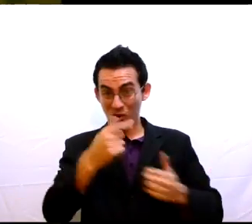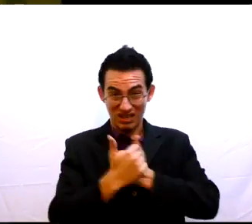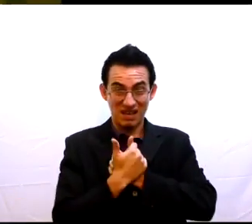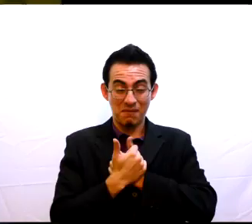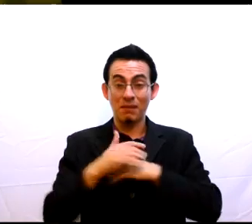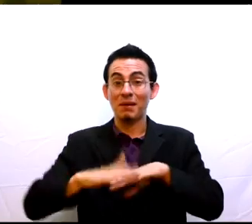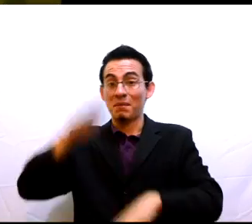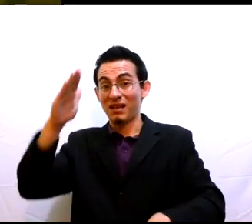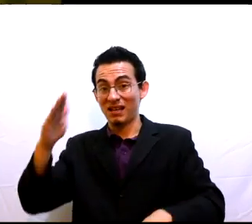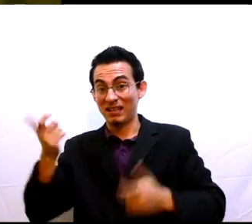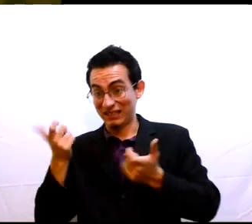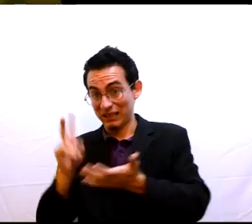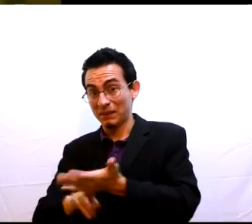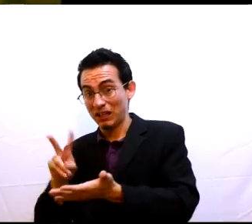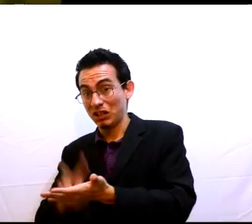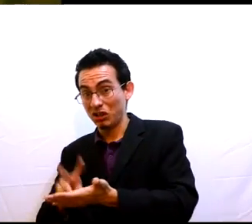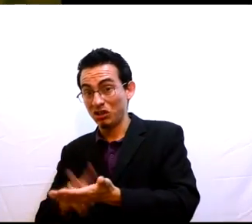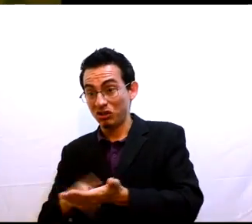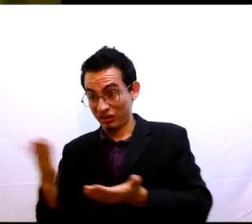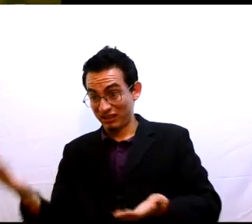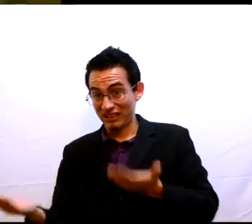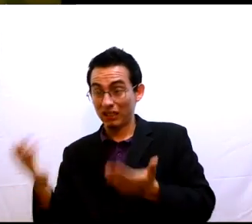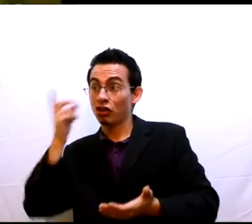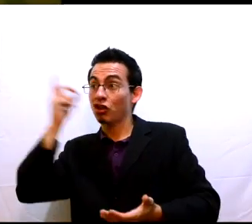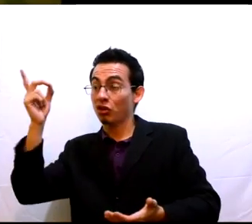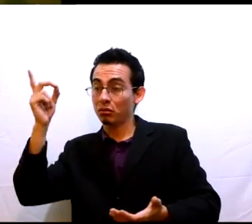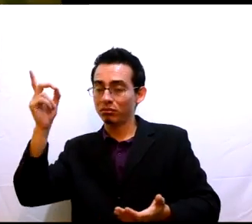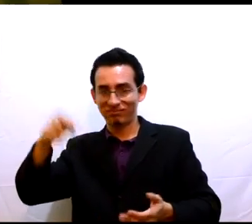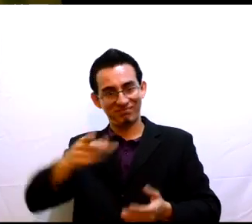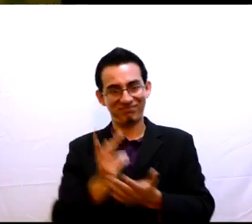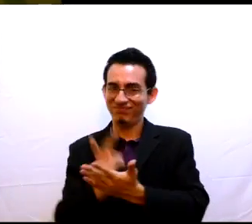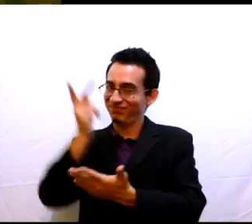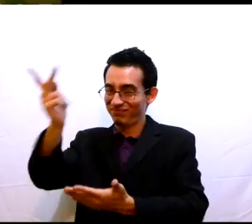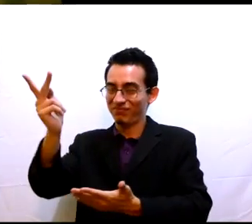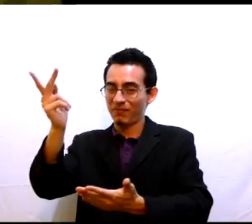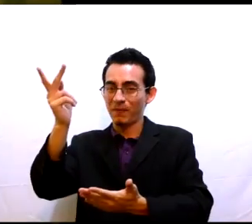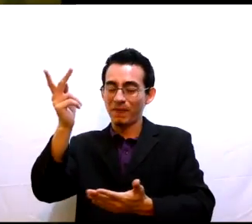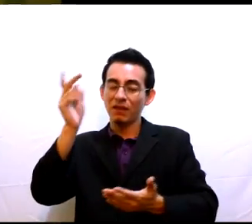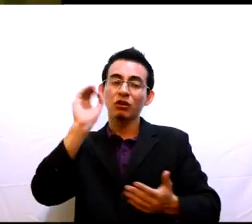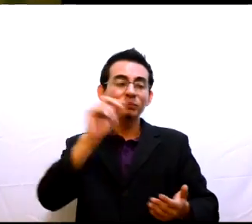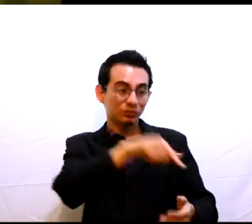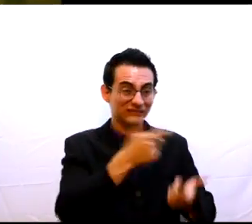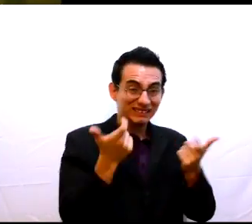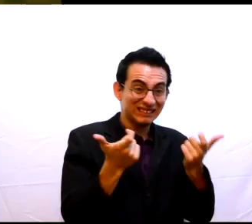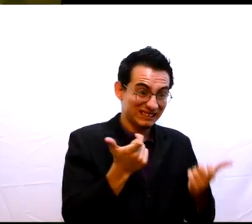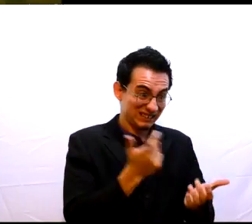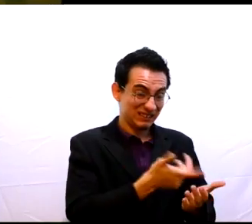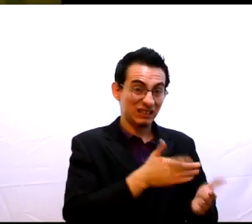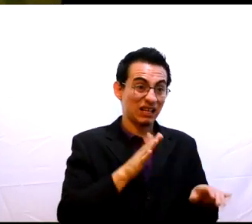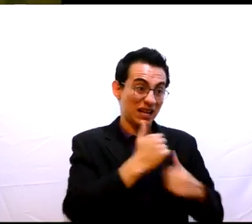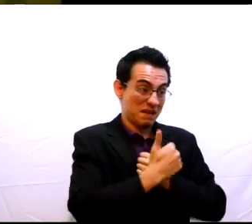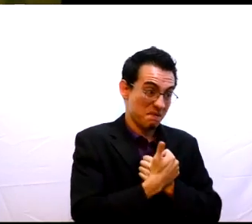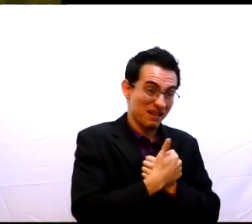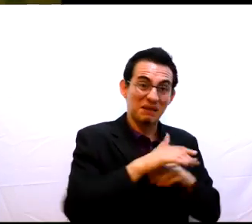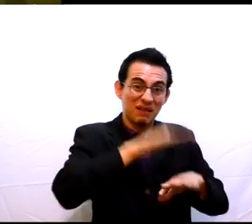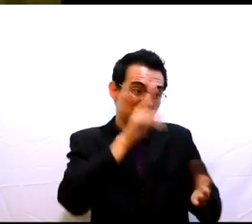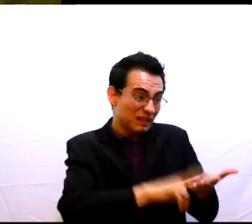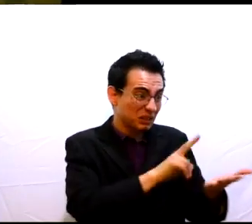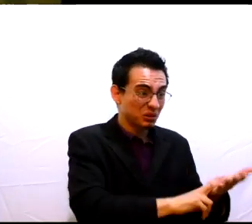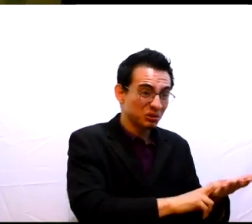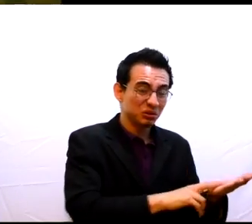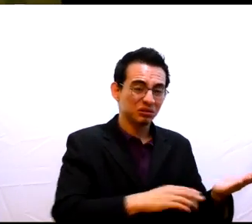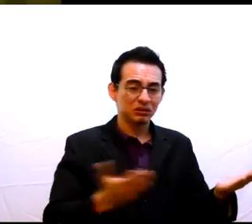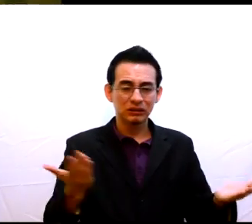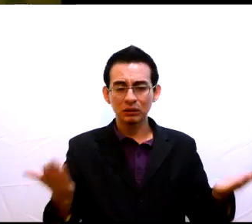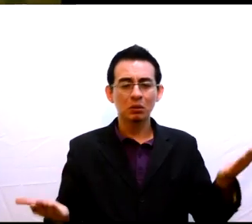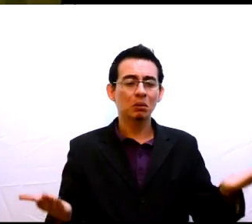las cosas de este mundo ahí está tu tesoro si amas más a dios las cosas que dios nos da en este mundo las invertimos en tu